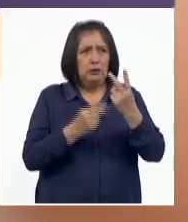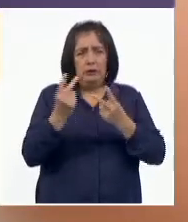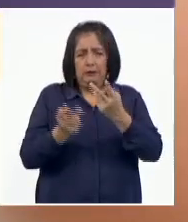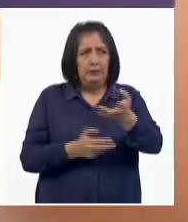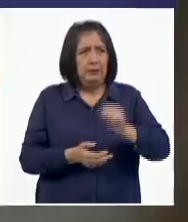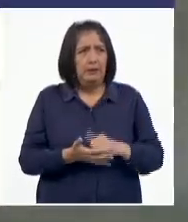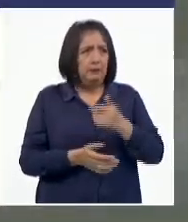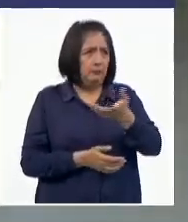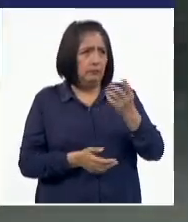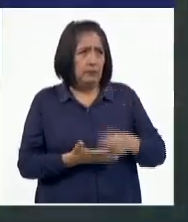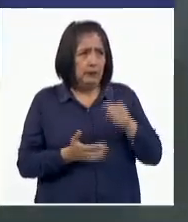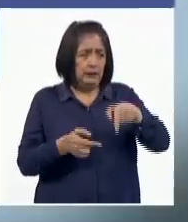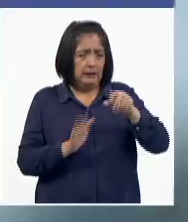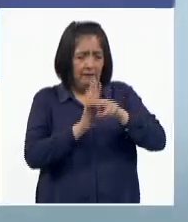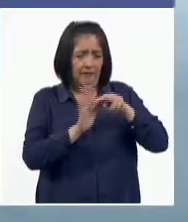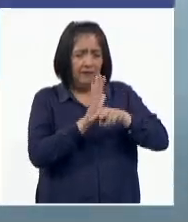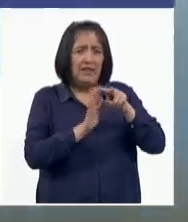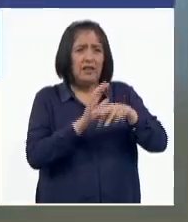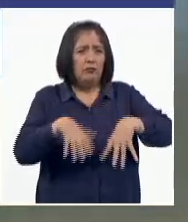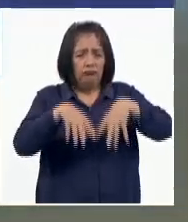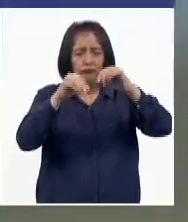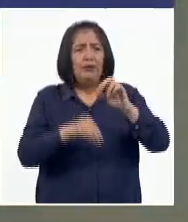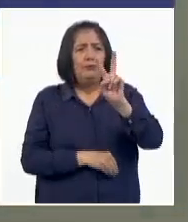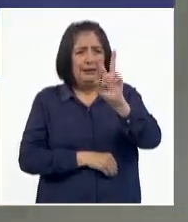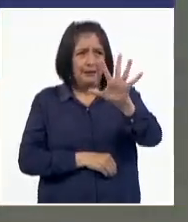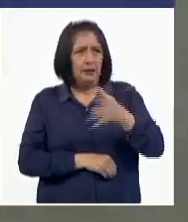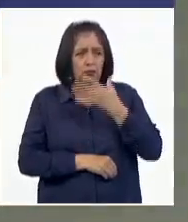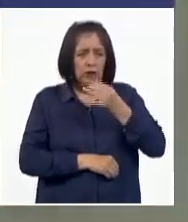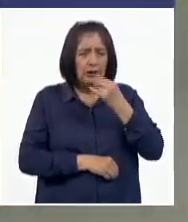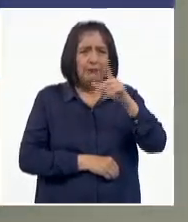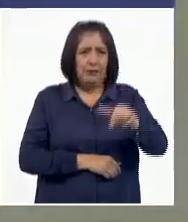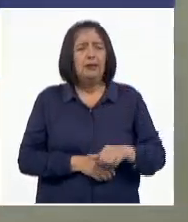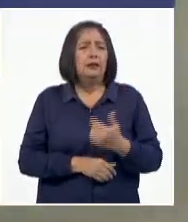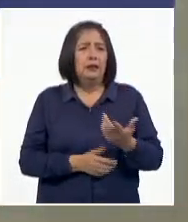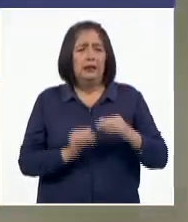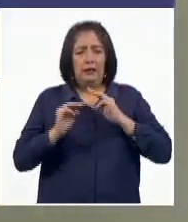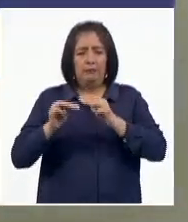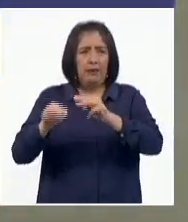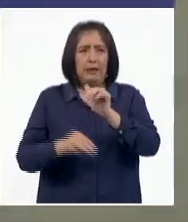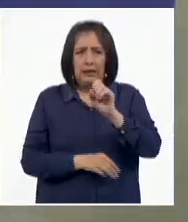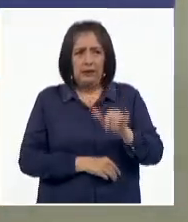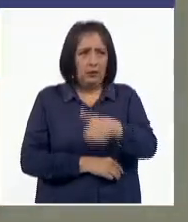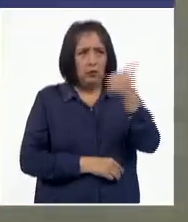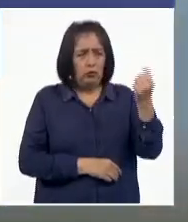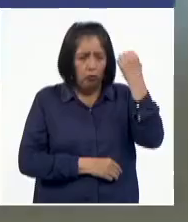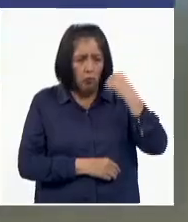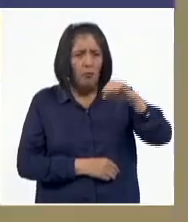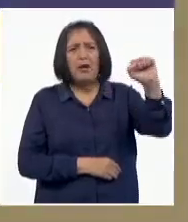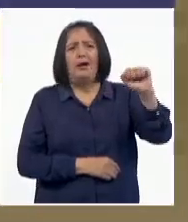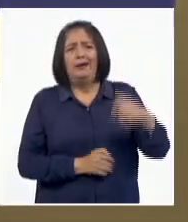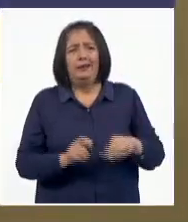visitaba. Precisamente este video lo subió el 25 de diciembre en Asia. Y este otro es de un viaje a